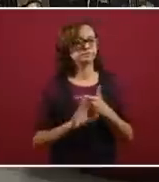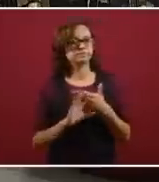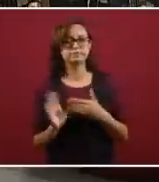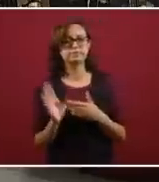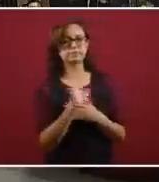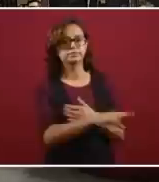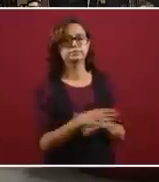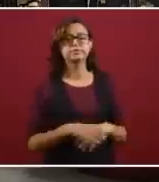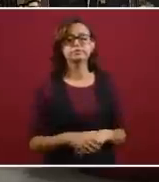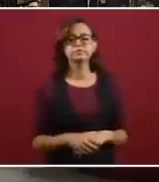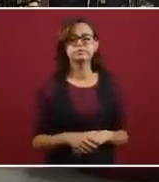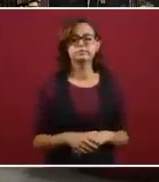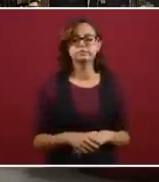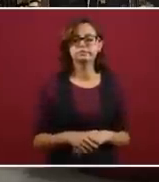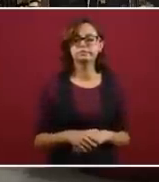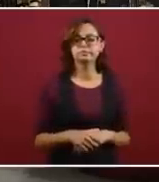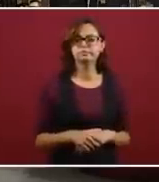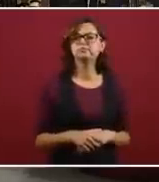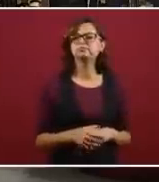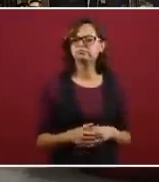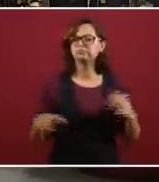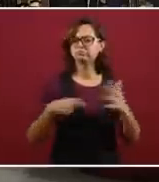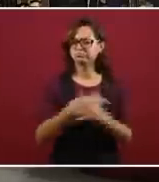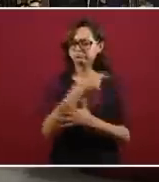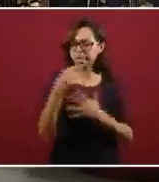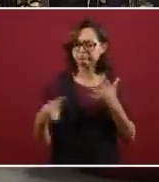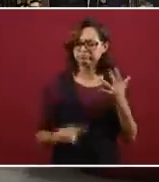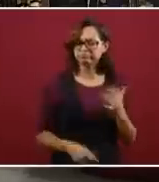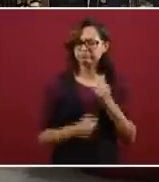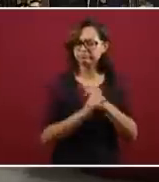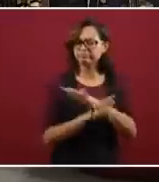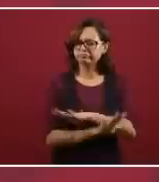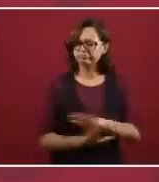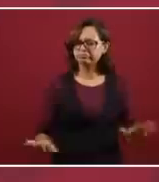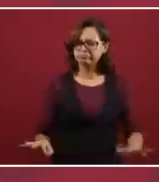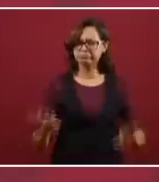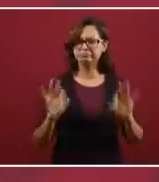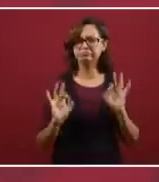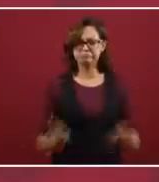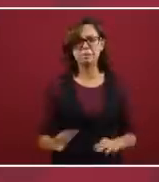Es realmente un buen documento,